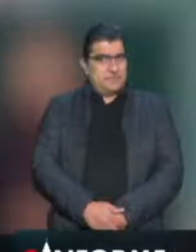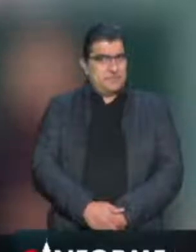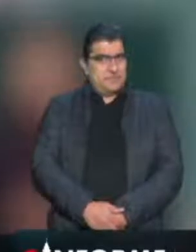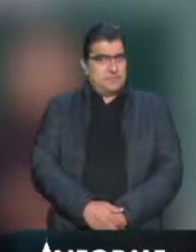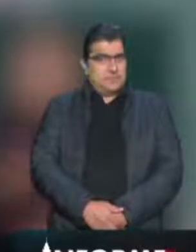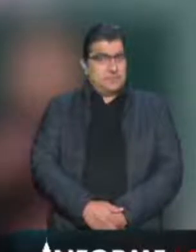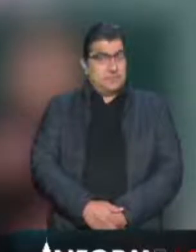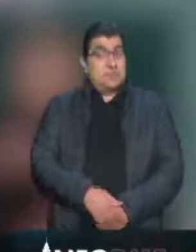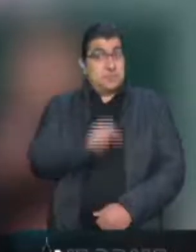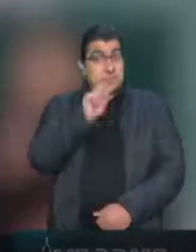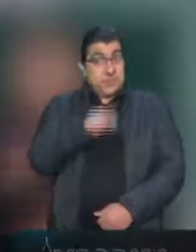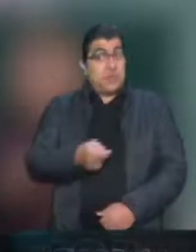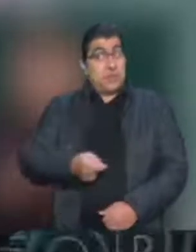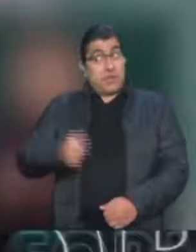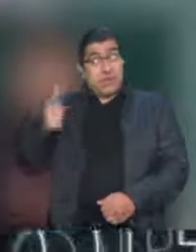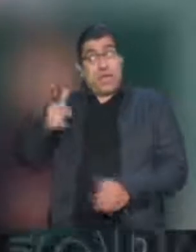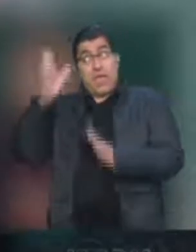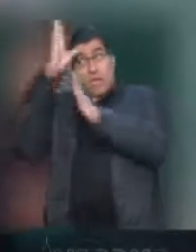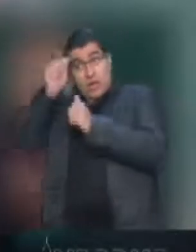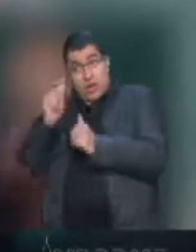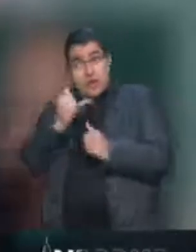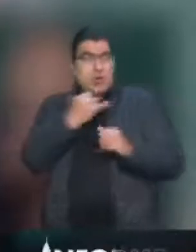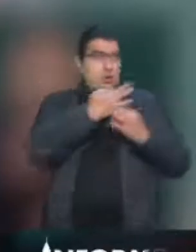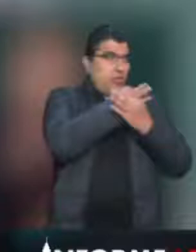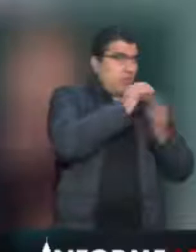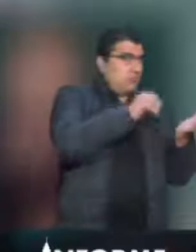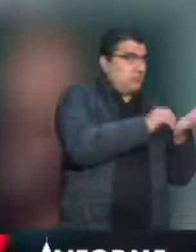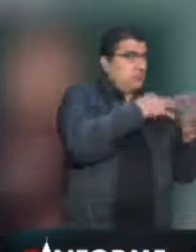Primero, no es lo mismo un acuerdo que un decreto.